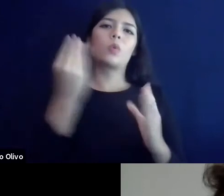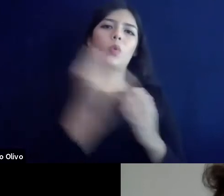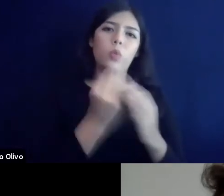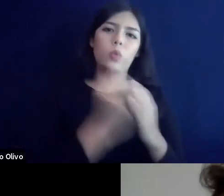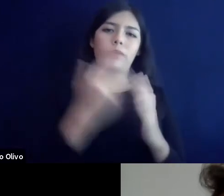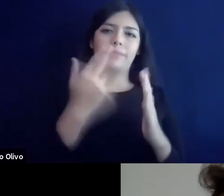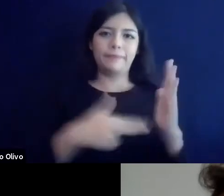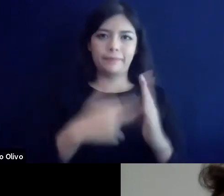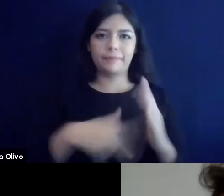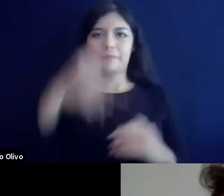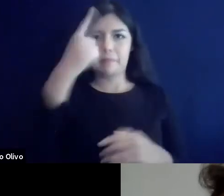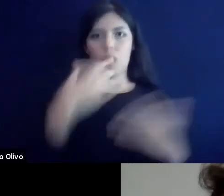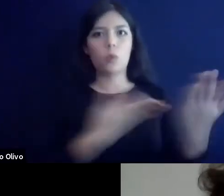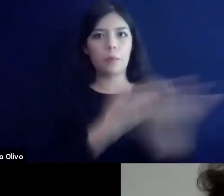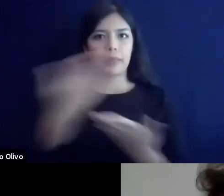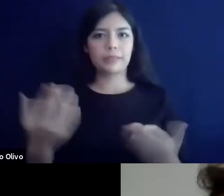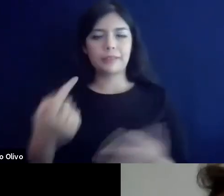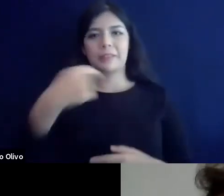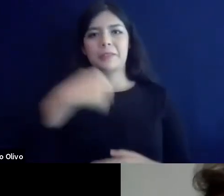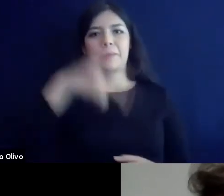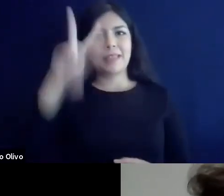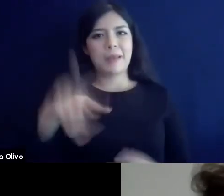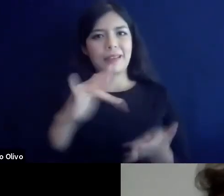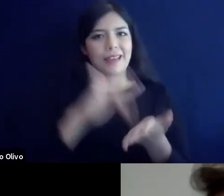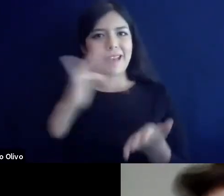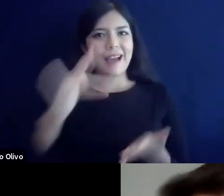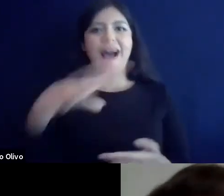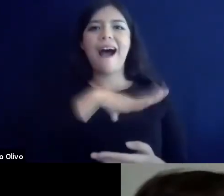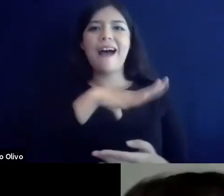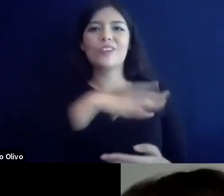Y como agradecimiento, pues traje intérprete para que tuviera intérprete.